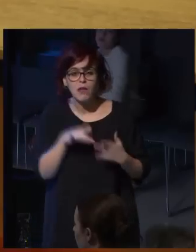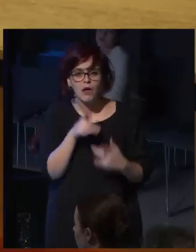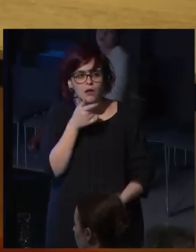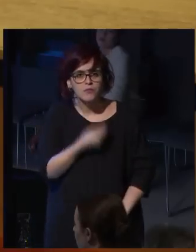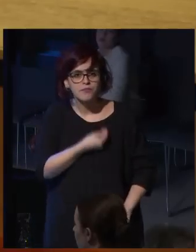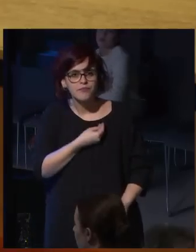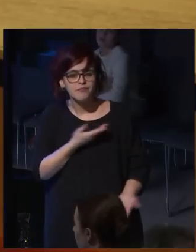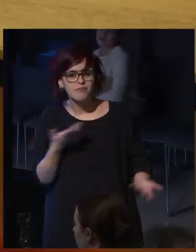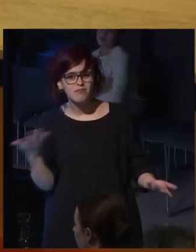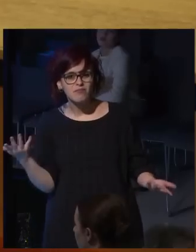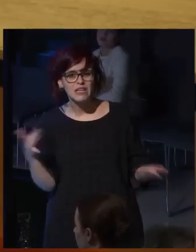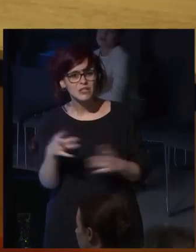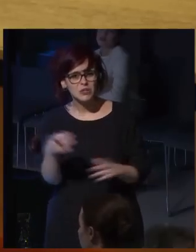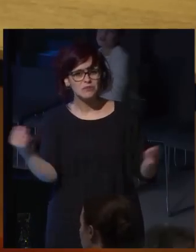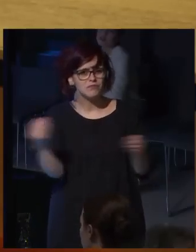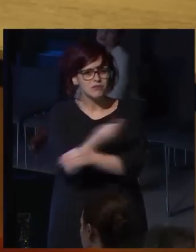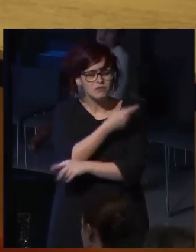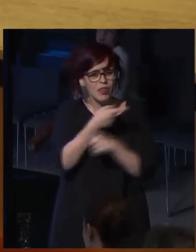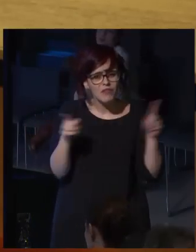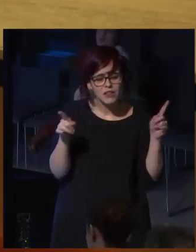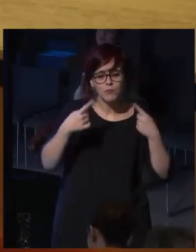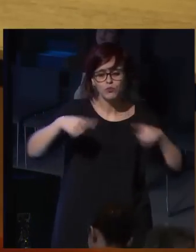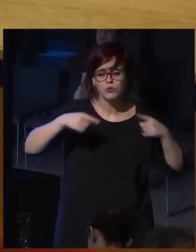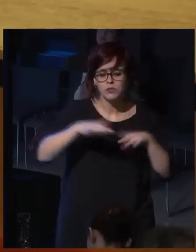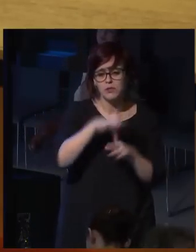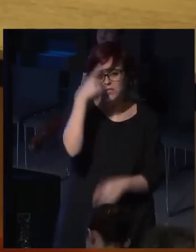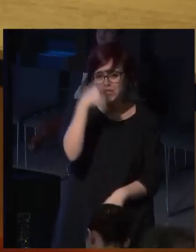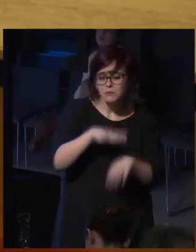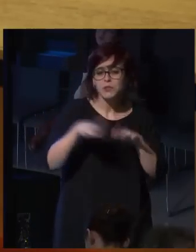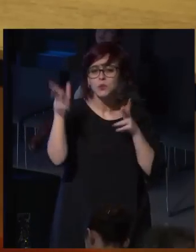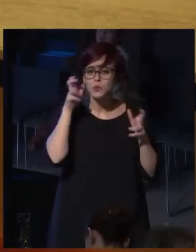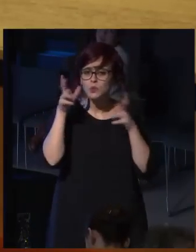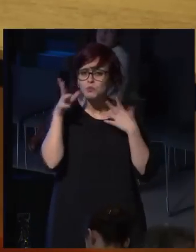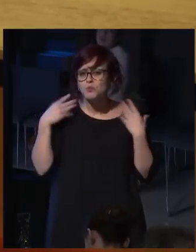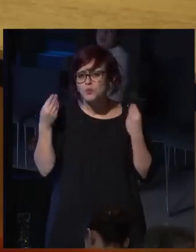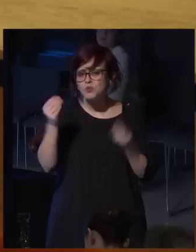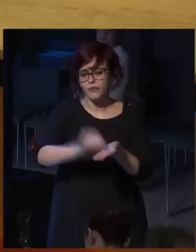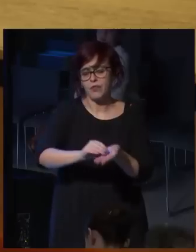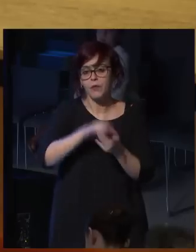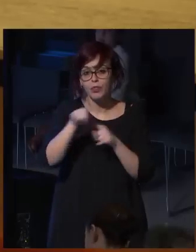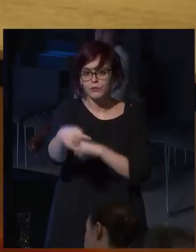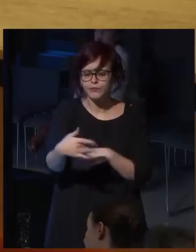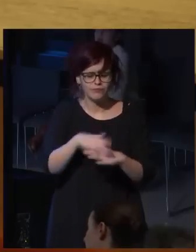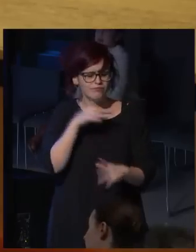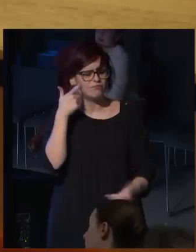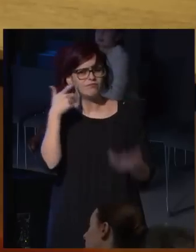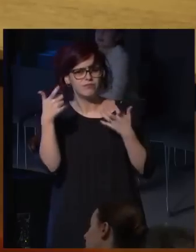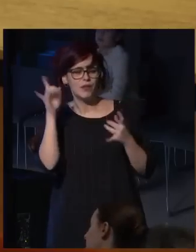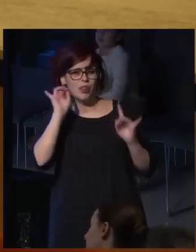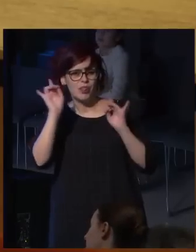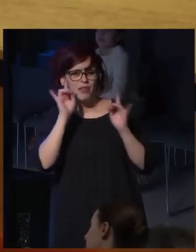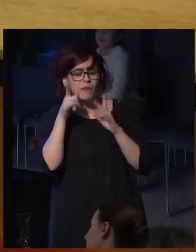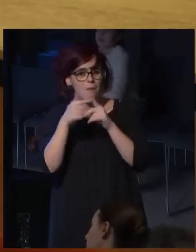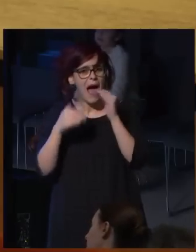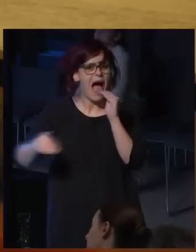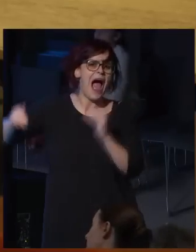la radio, decir, hostia, esto no es lo que yo he grabado. Yo mi disco me lo sé, me lo he escuchado muchas veces, pero esto que acabo yo de escuchar por la radio suena